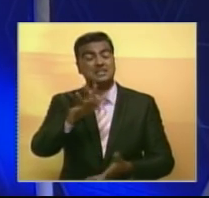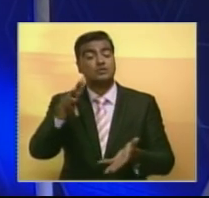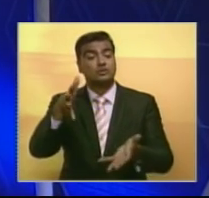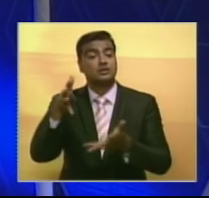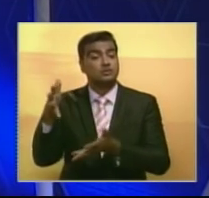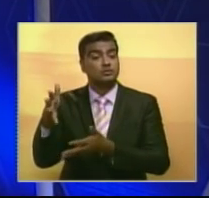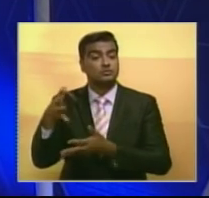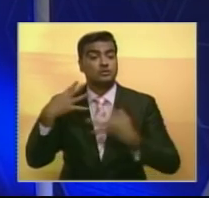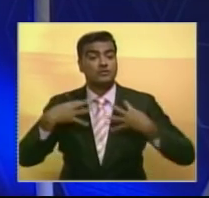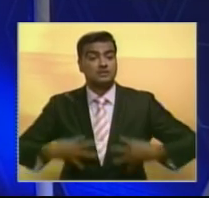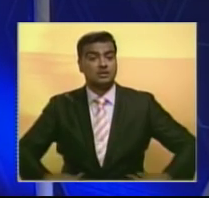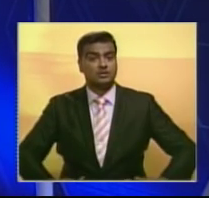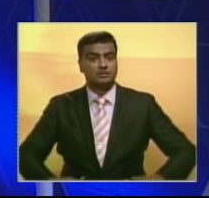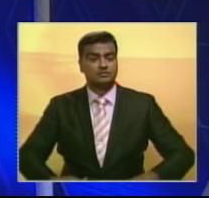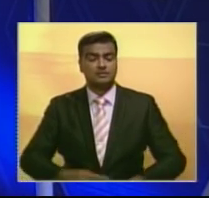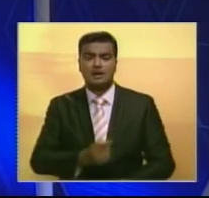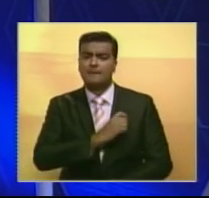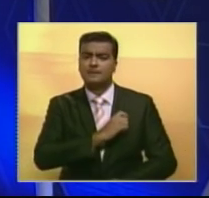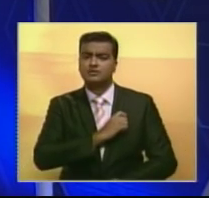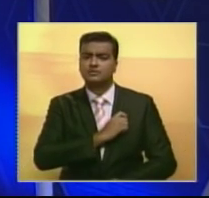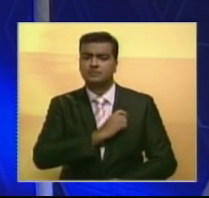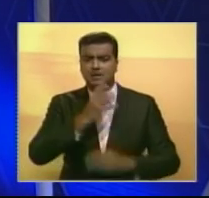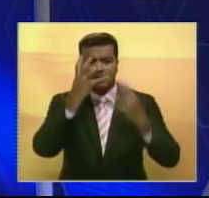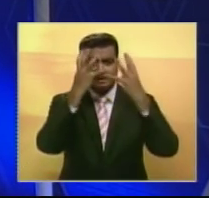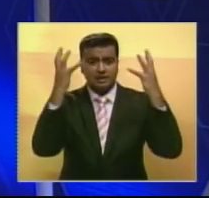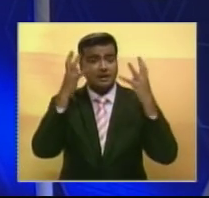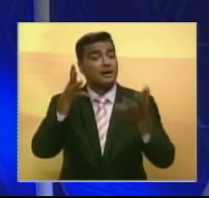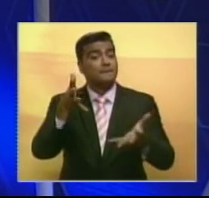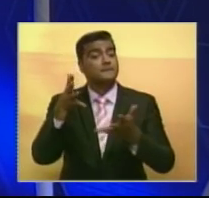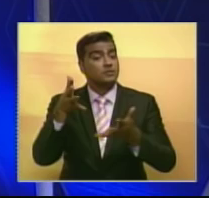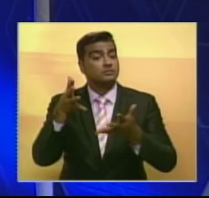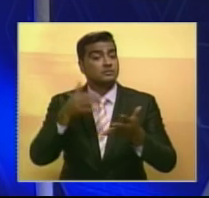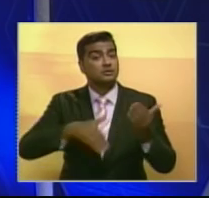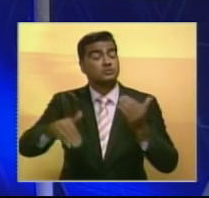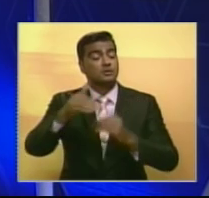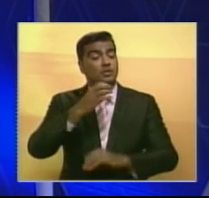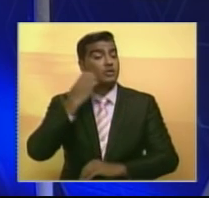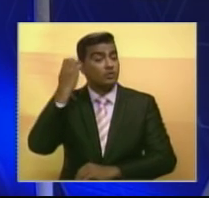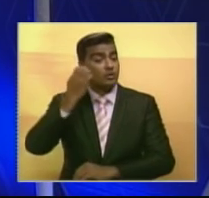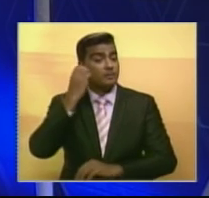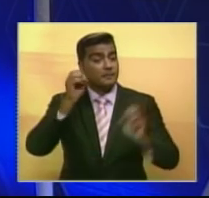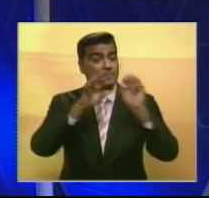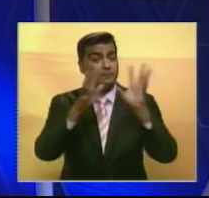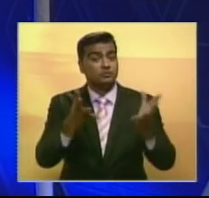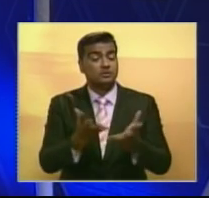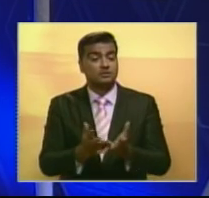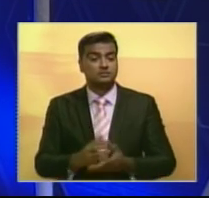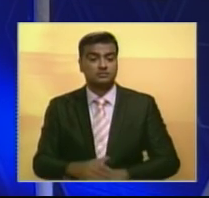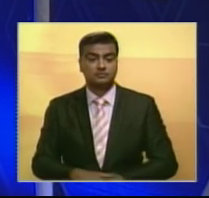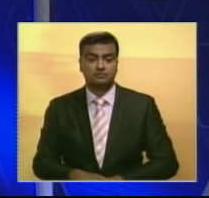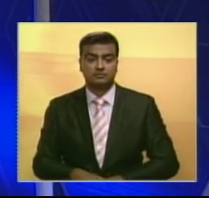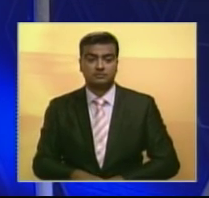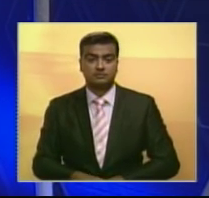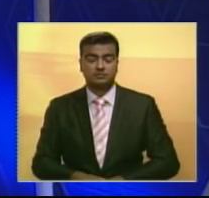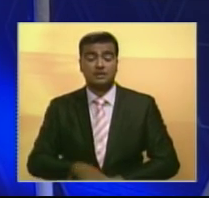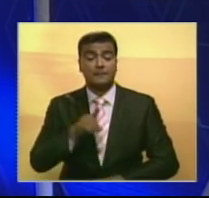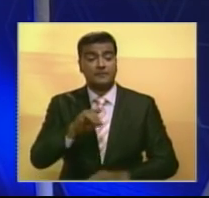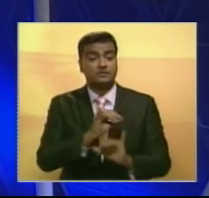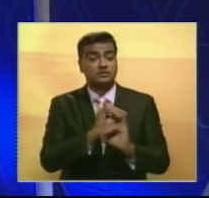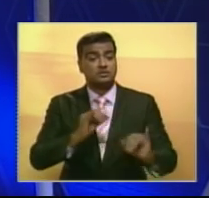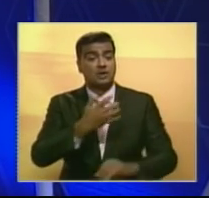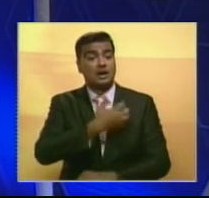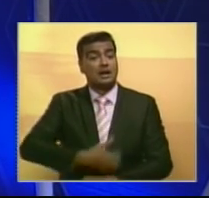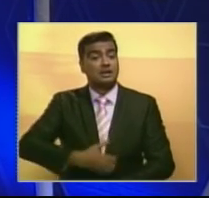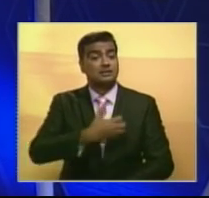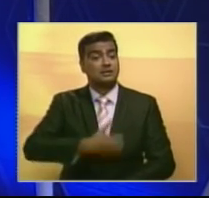con el Barcelona: la Liga Española, la Copa del Rey, la Liga de Campeones, la Supercopa de Europa y el Mundial de Clubes. Además, fue finalista con Argentina